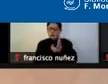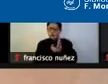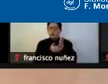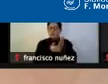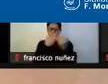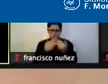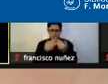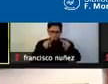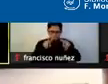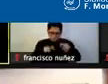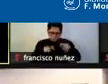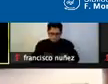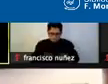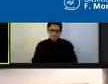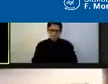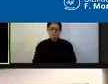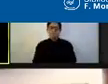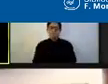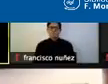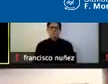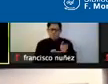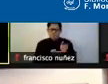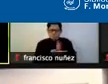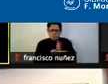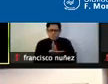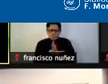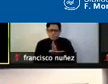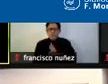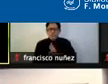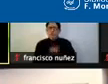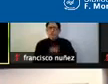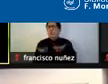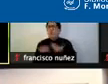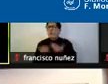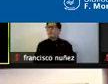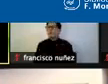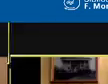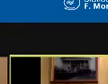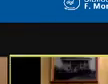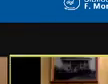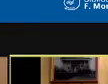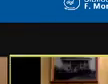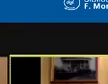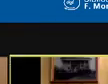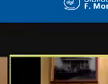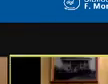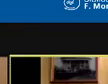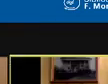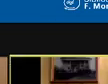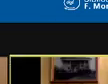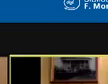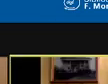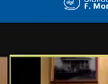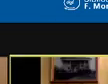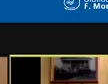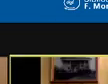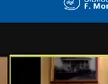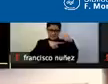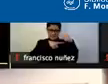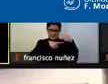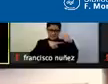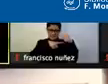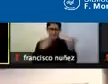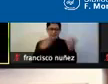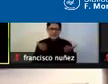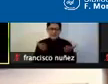Bueno, sí. Bien difícil resumir qué es la sísmica marina. O sea, es un método